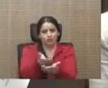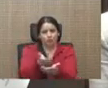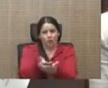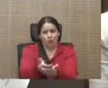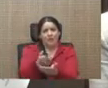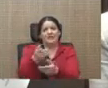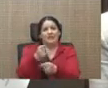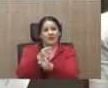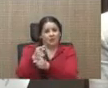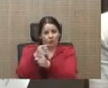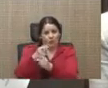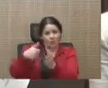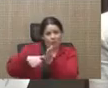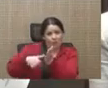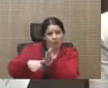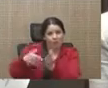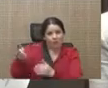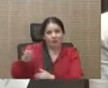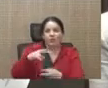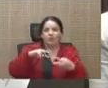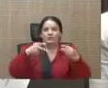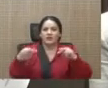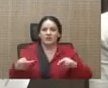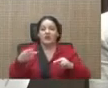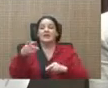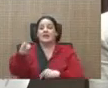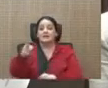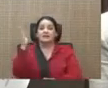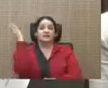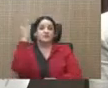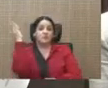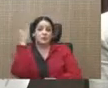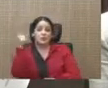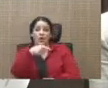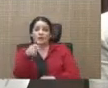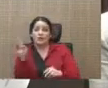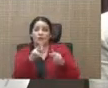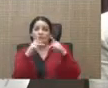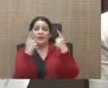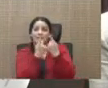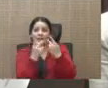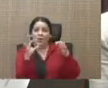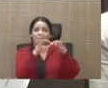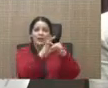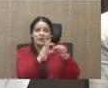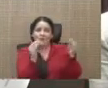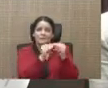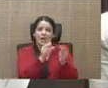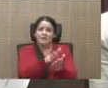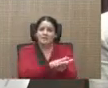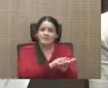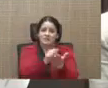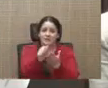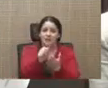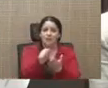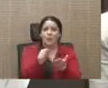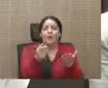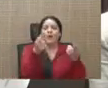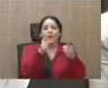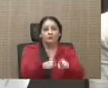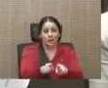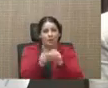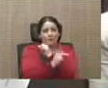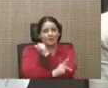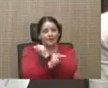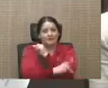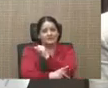contradictorio, cuando este discurso viene de los partidos que fueron anexo del partido que más daño le ha causado al país, de los que fueron anexo